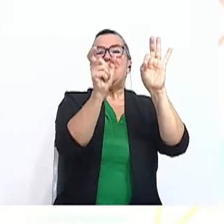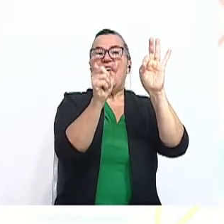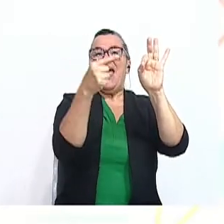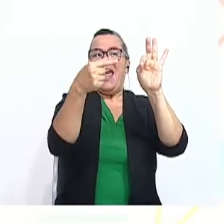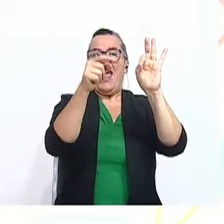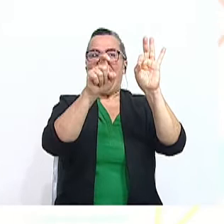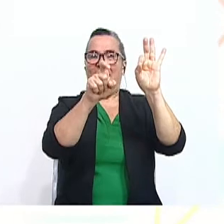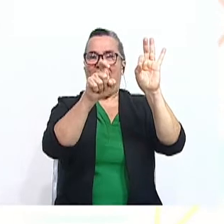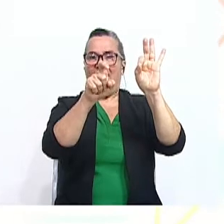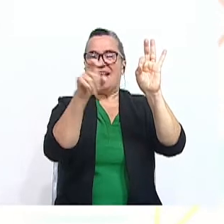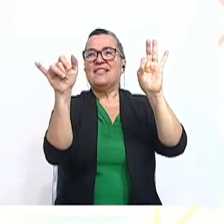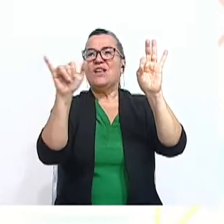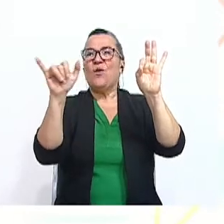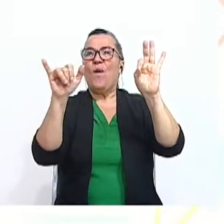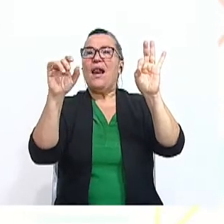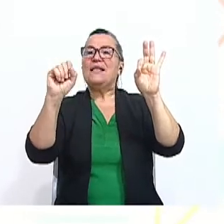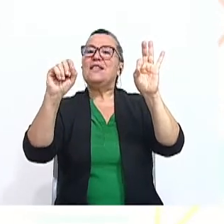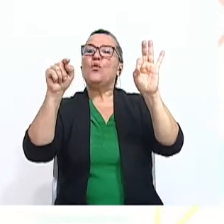x, que es igual a